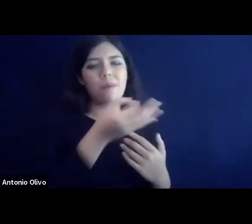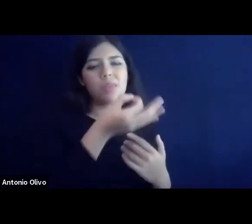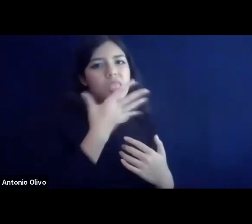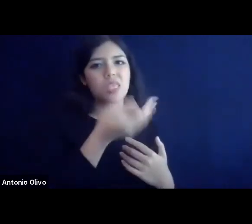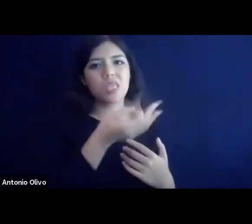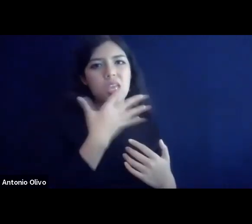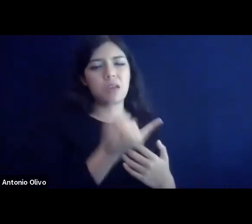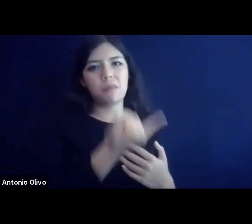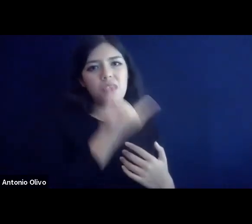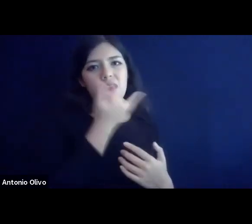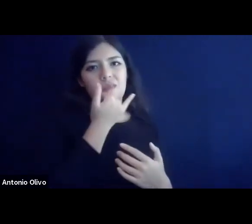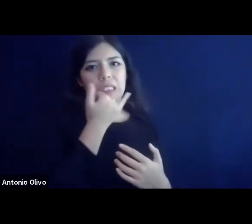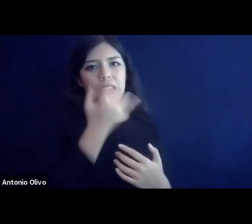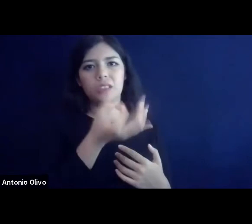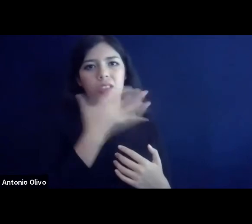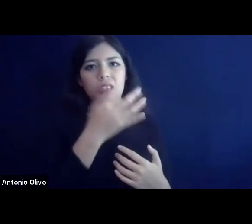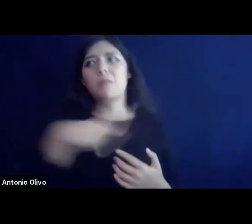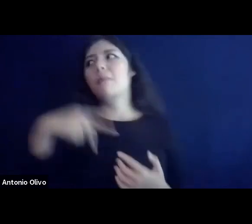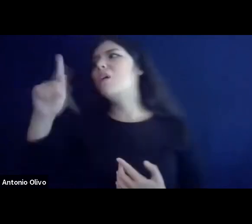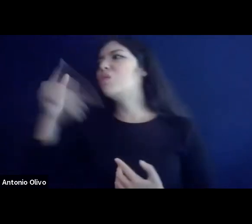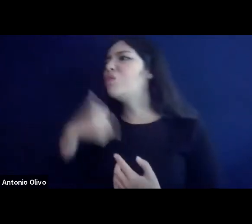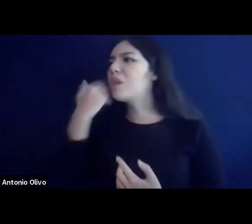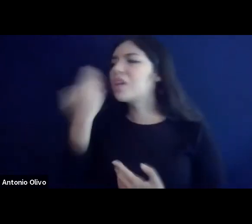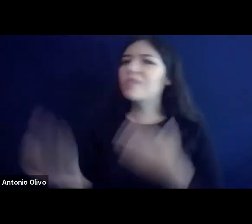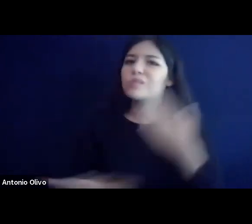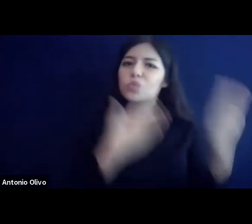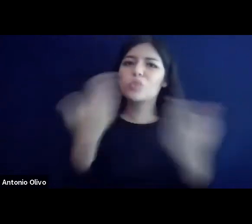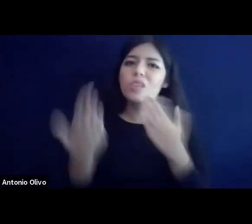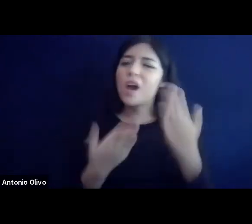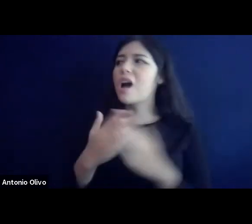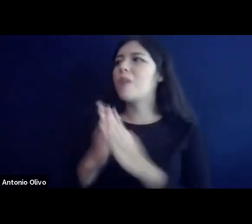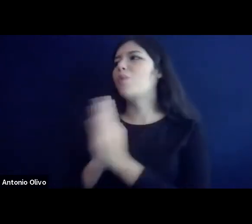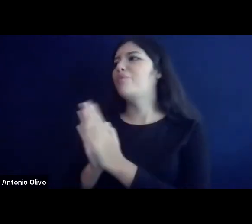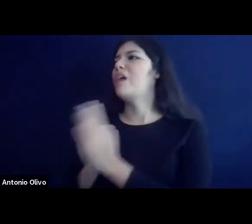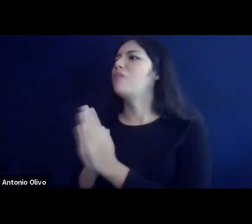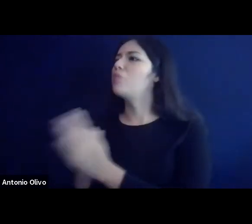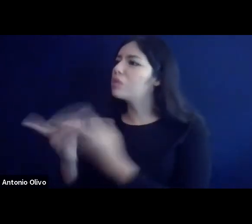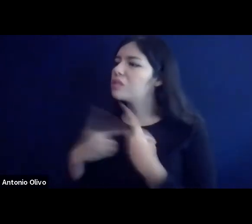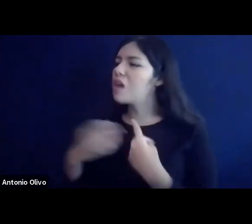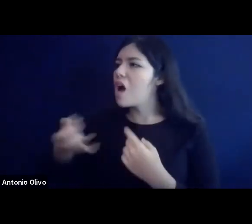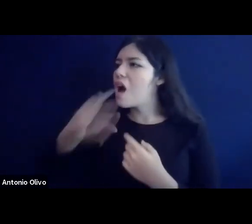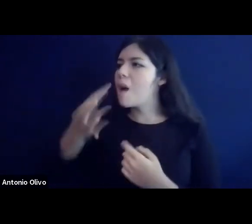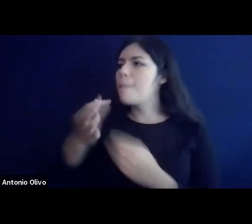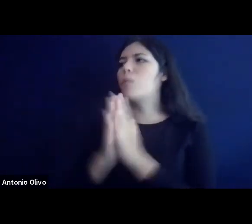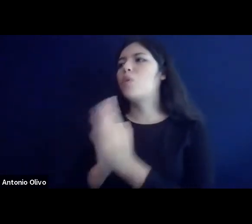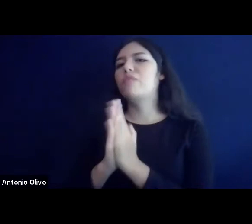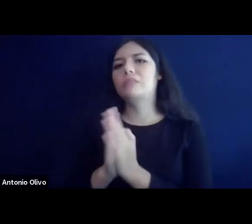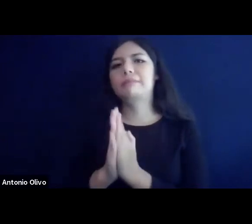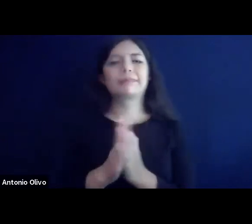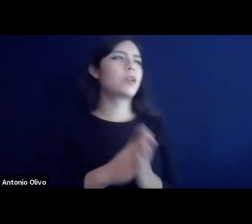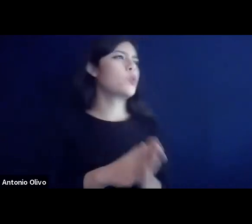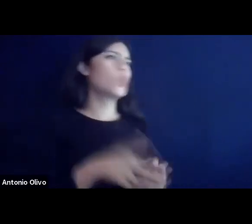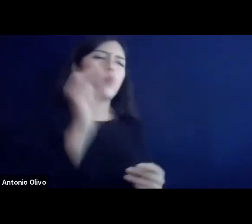Entonces yo voy a seguir esto. No hay problema. Y no saben los problemas con los que yo me he